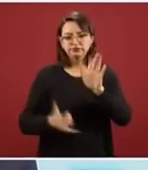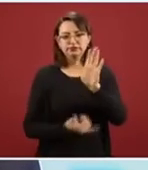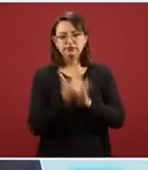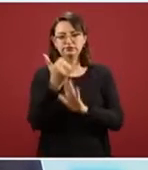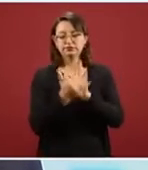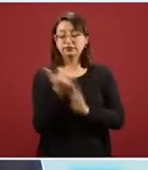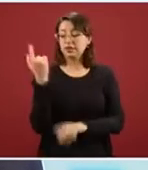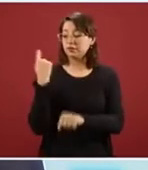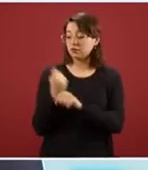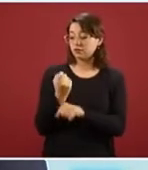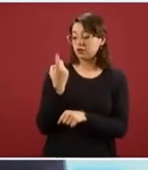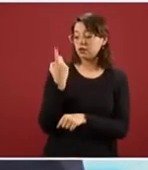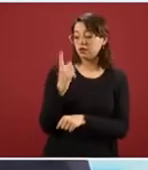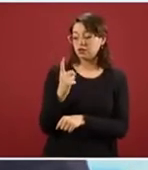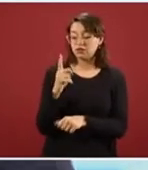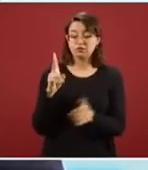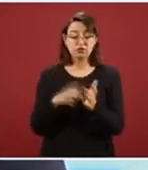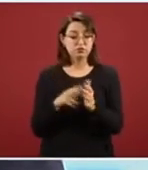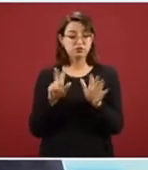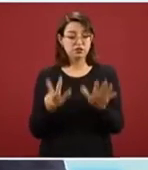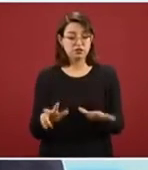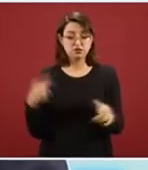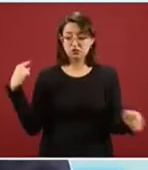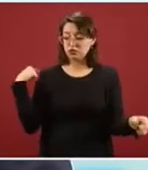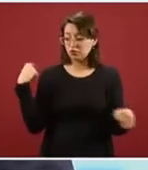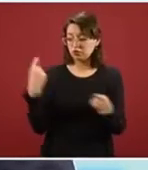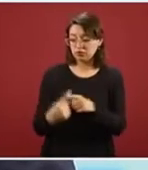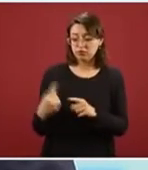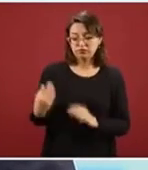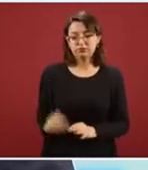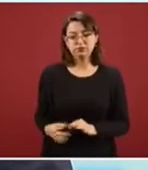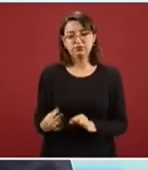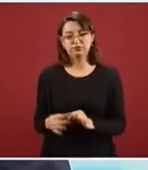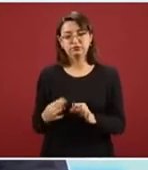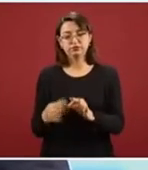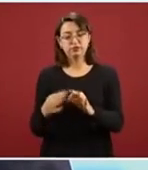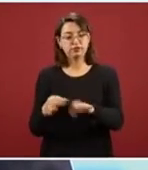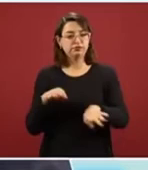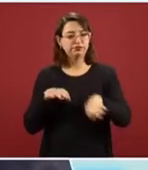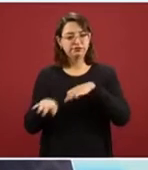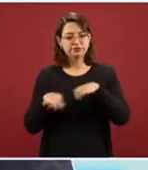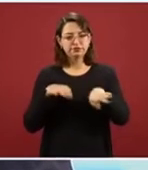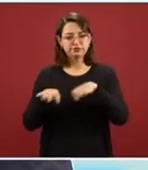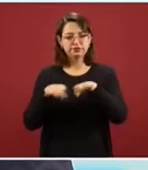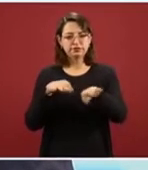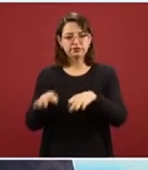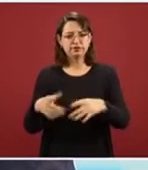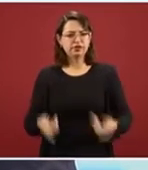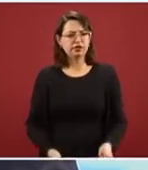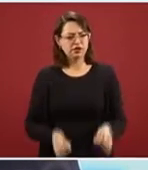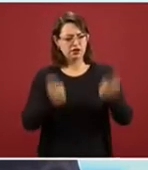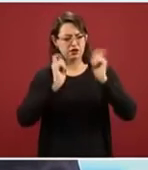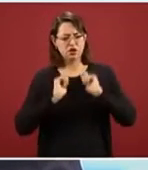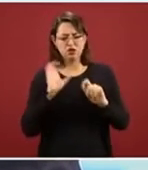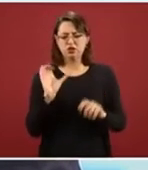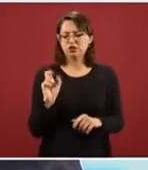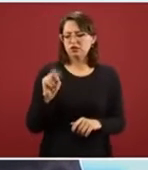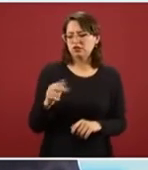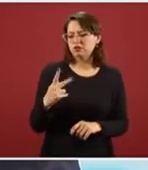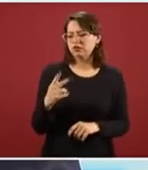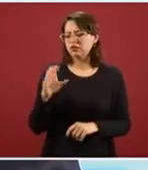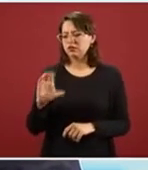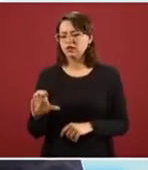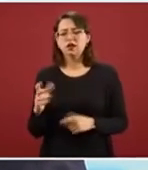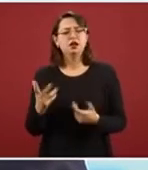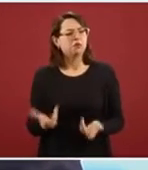de diciembre del 2018 hasta el día de hoy esas tareas de manera muy particular, aunque estén fuera de la atribución de la Coordinación Nacional de